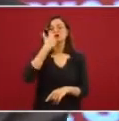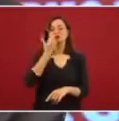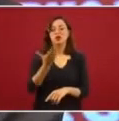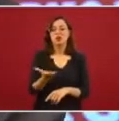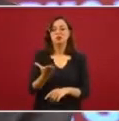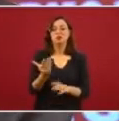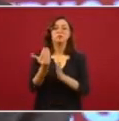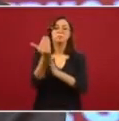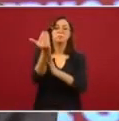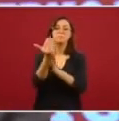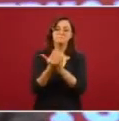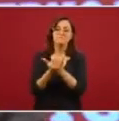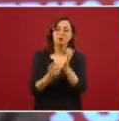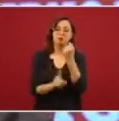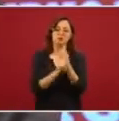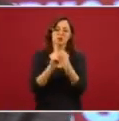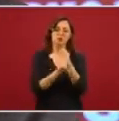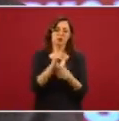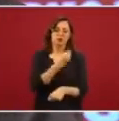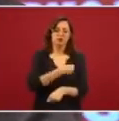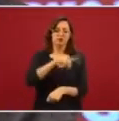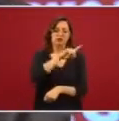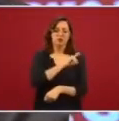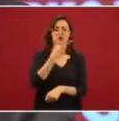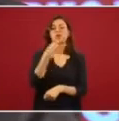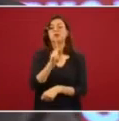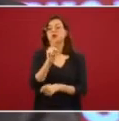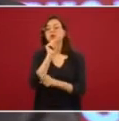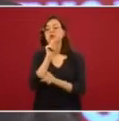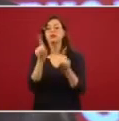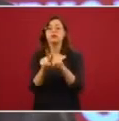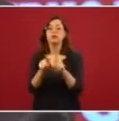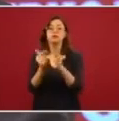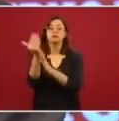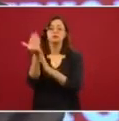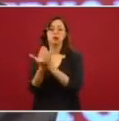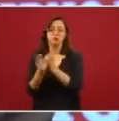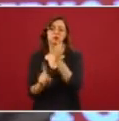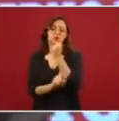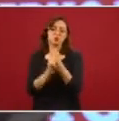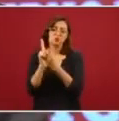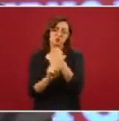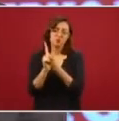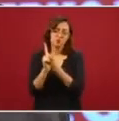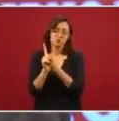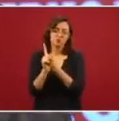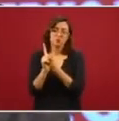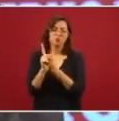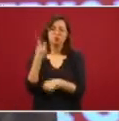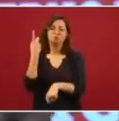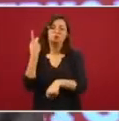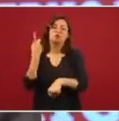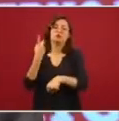reducir los riesgos para la salud pero también queremos que no haya como consecuencia de la acción sanitaria un